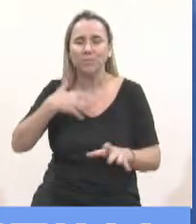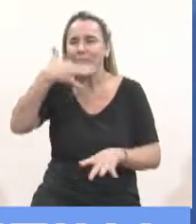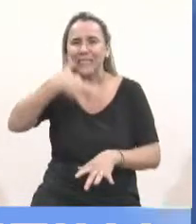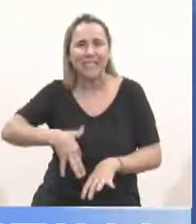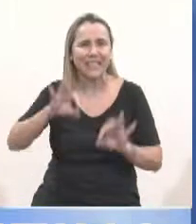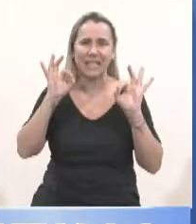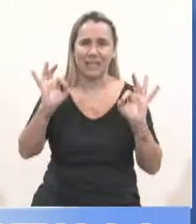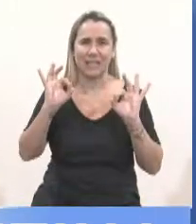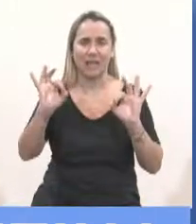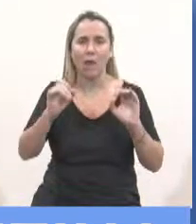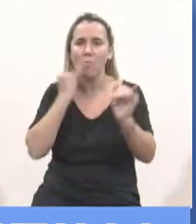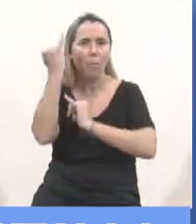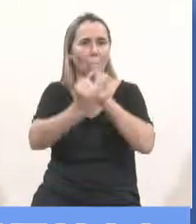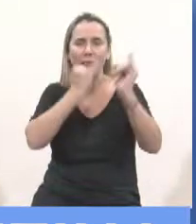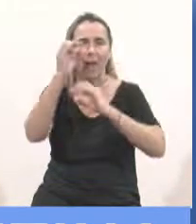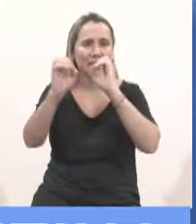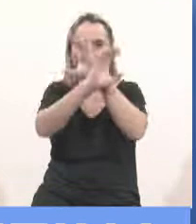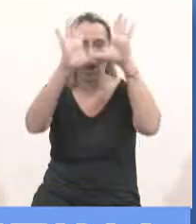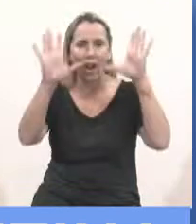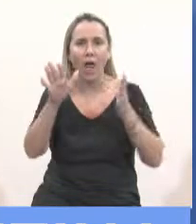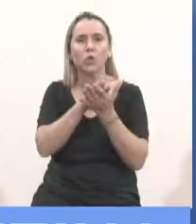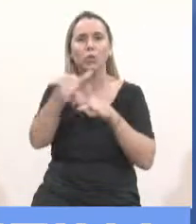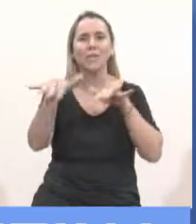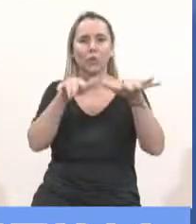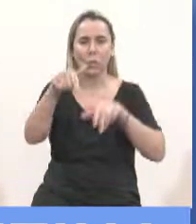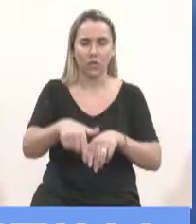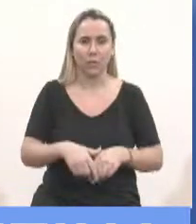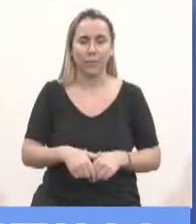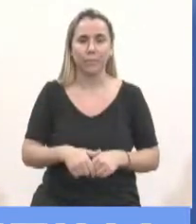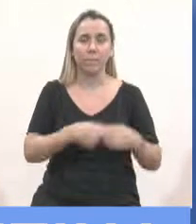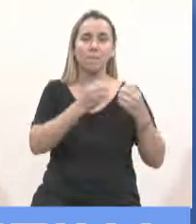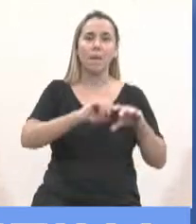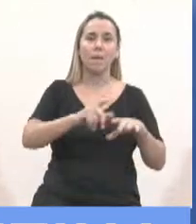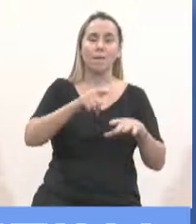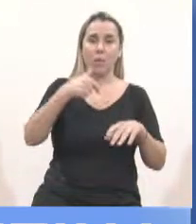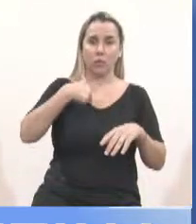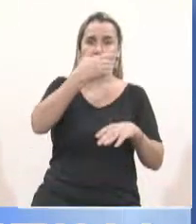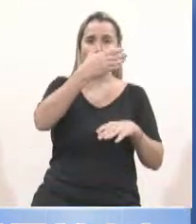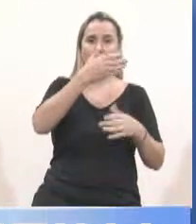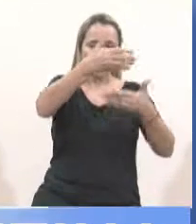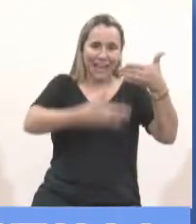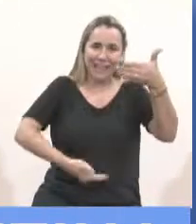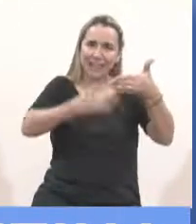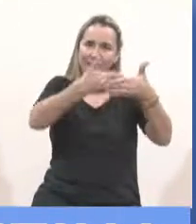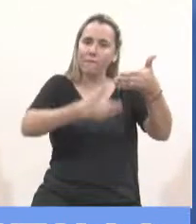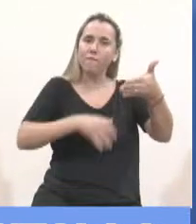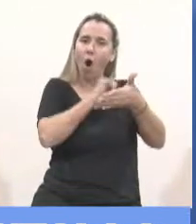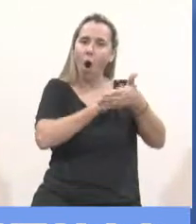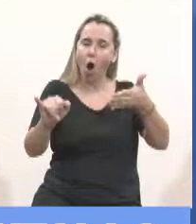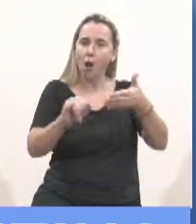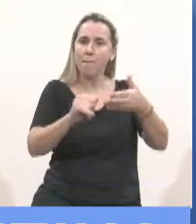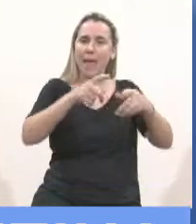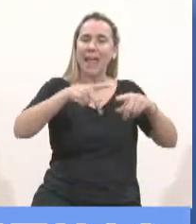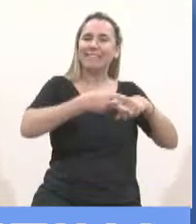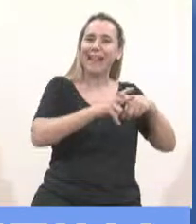comprensión y una explicación de lo que ha pasado acá, empezando por el mismo informante, que hizo un informe técnico y también un